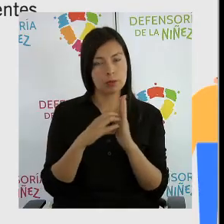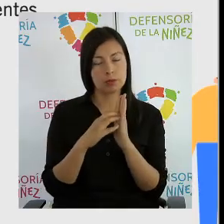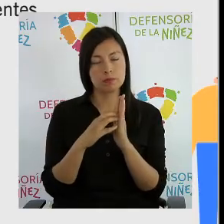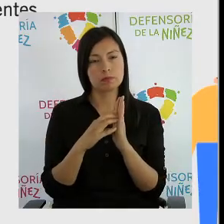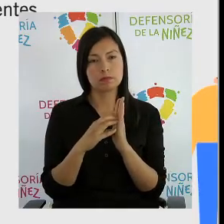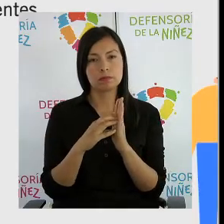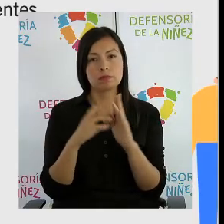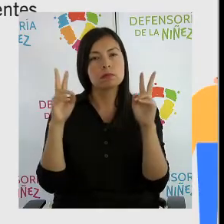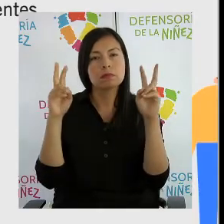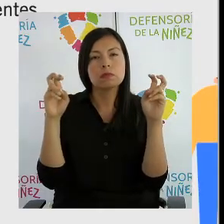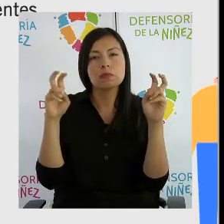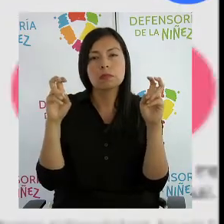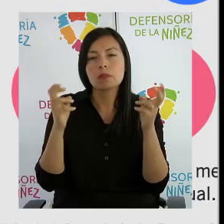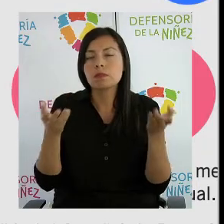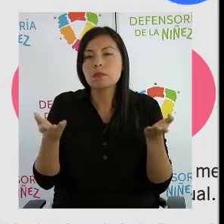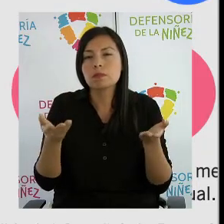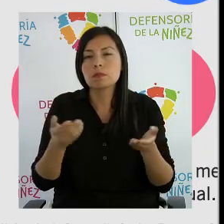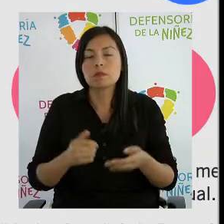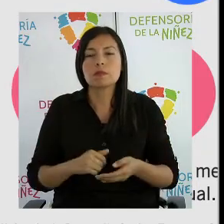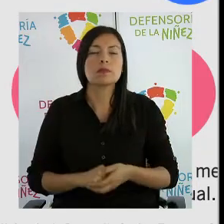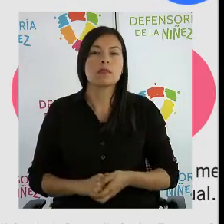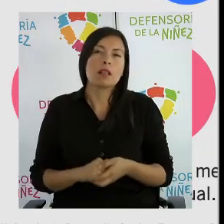relacionado con...